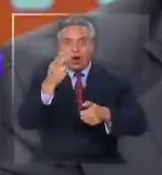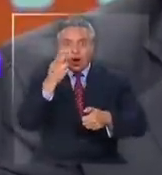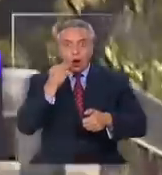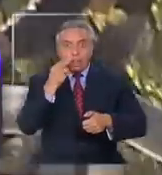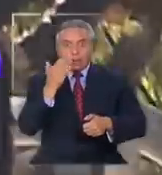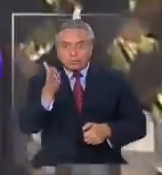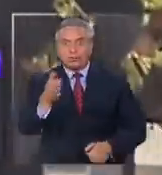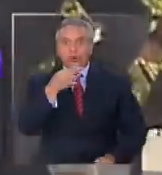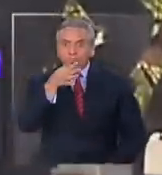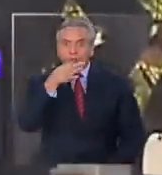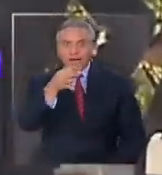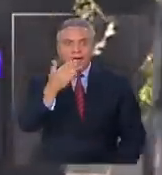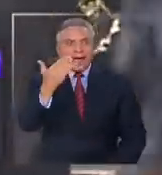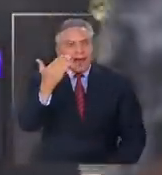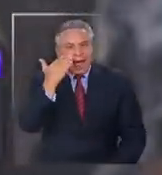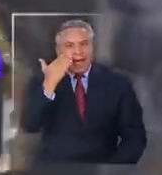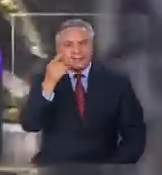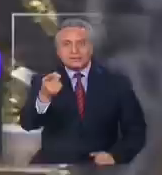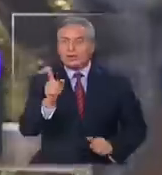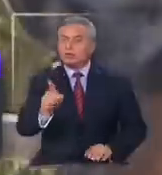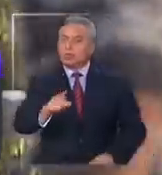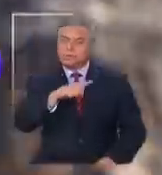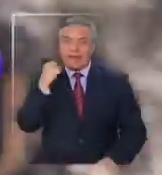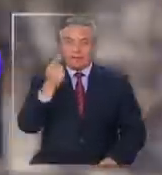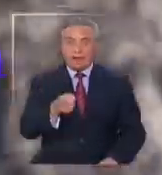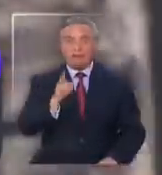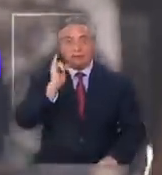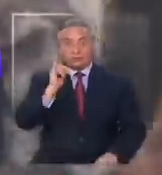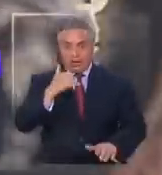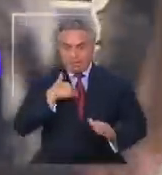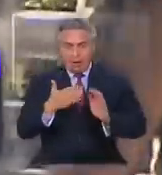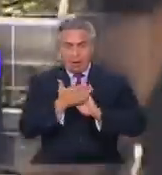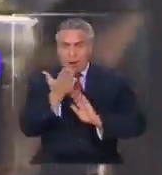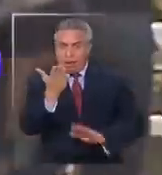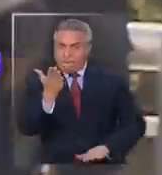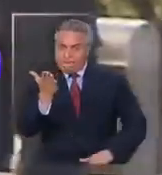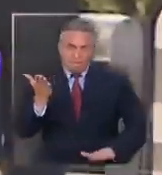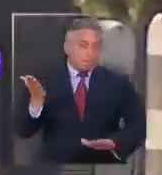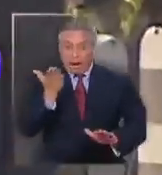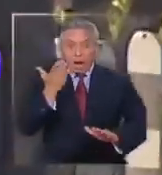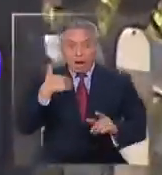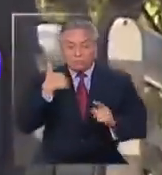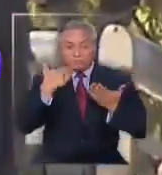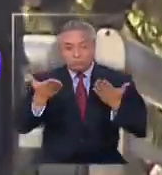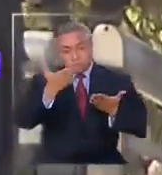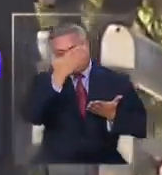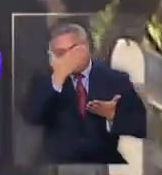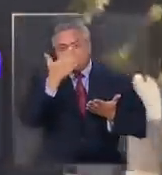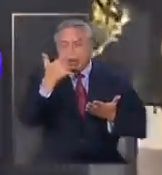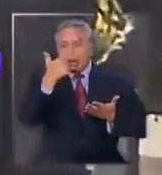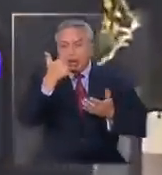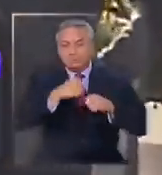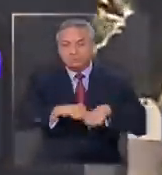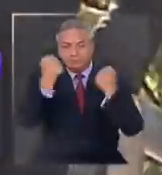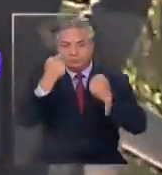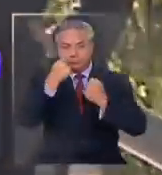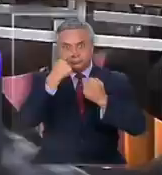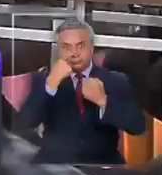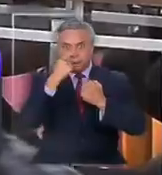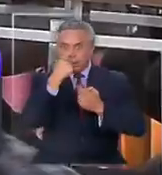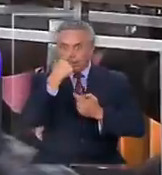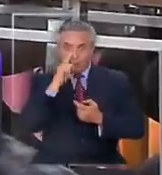casi te mató. Mira, llegó y me lanzó un manotón que me fisuró la nariz. Esa fue la primera agresión fuerte que